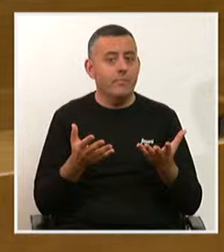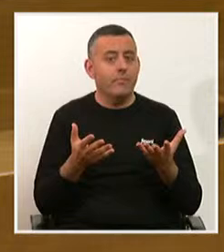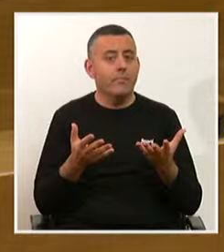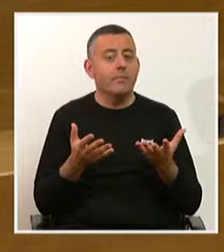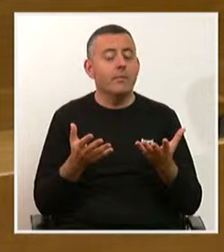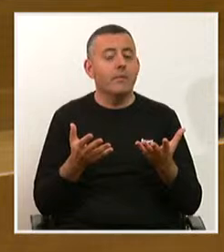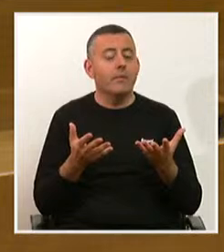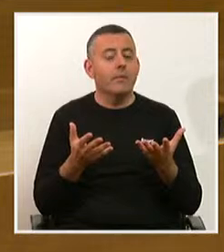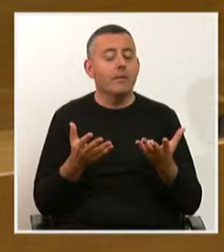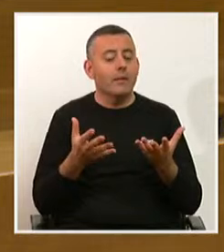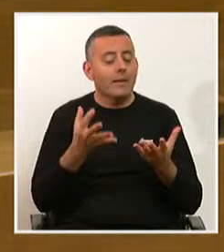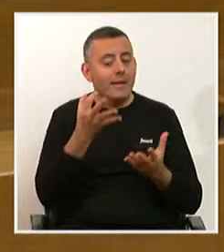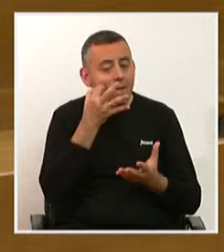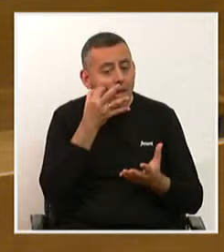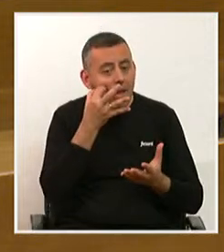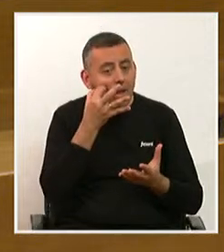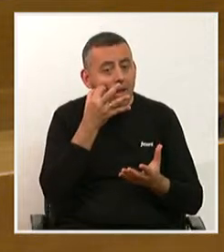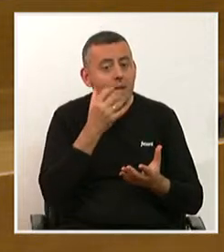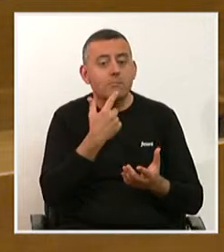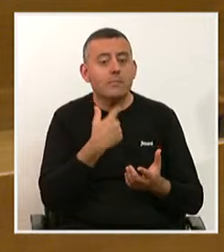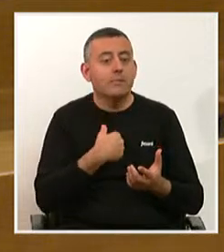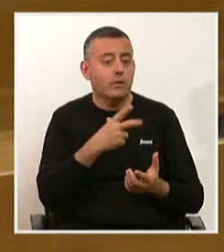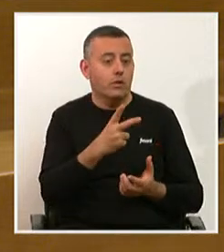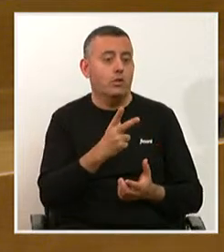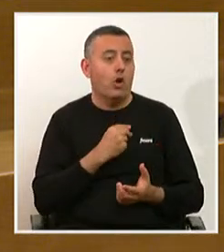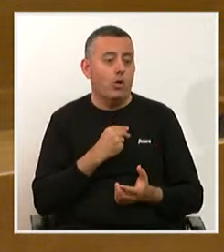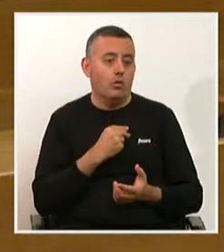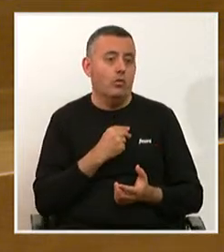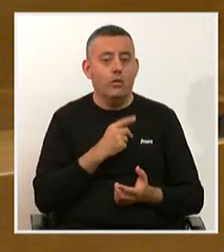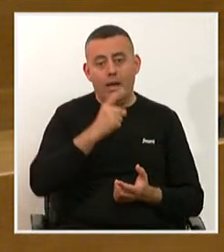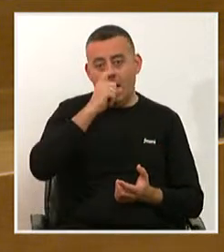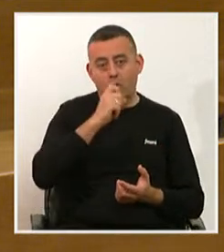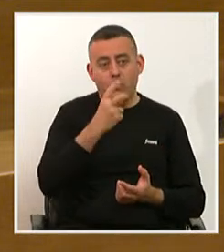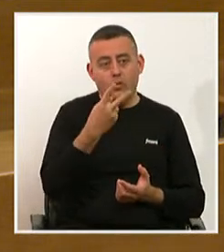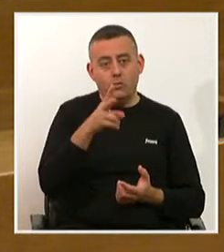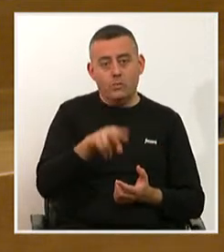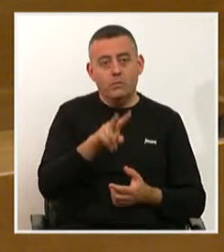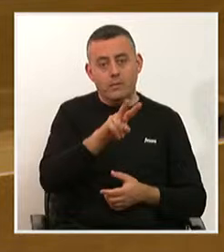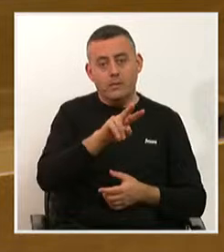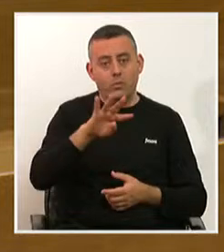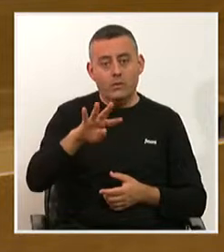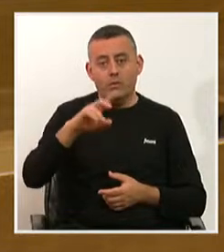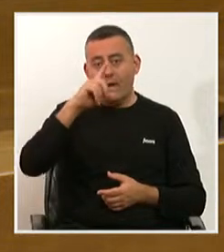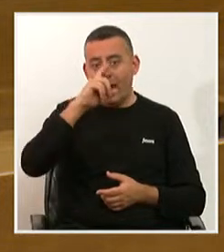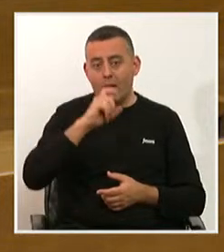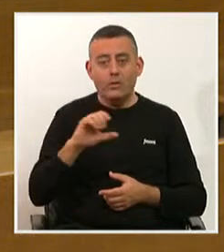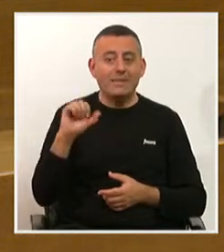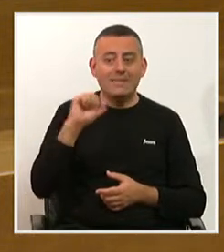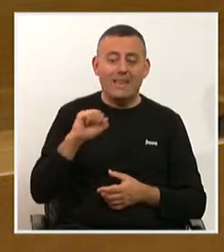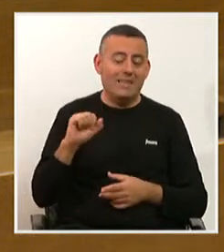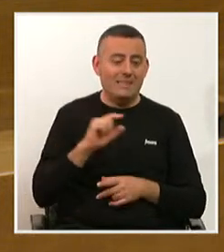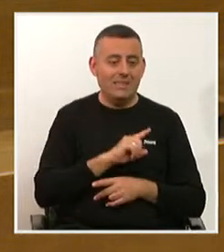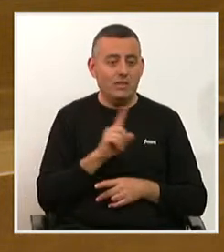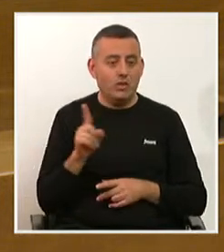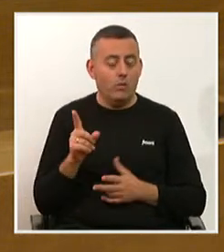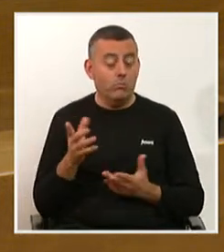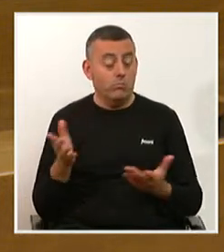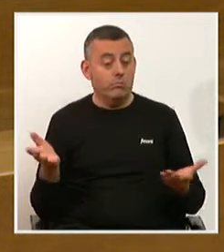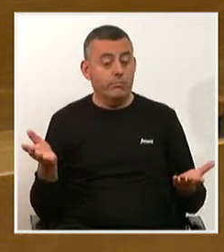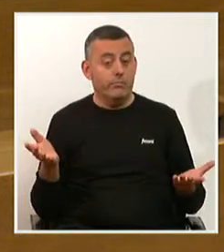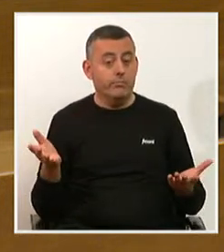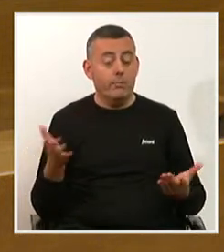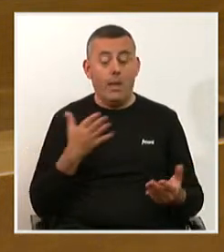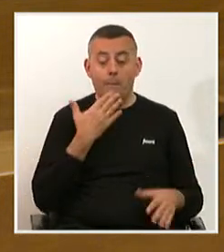de se que el24 siga declar en señor la